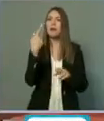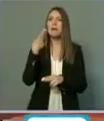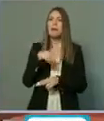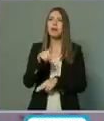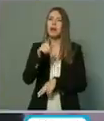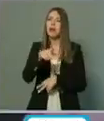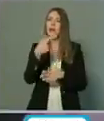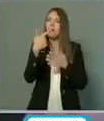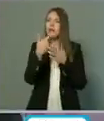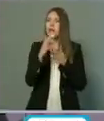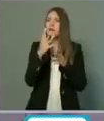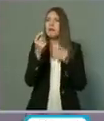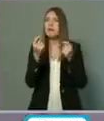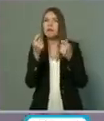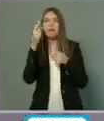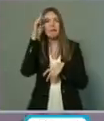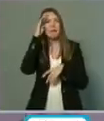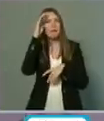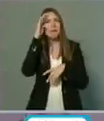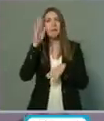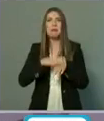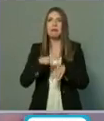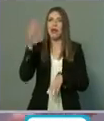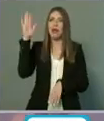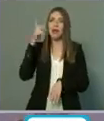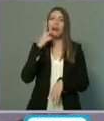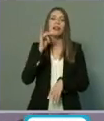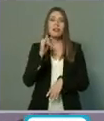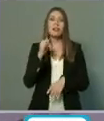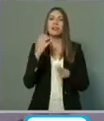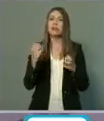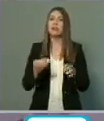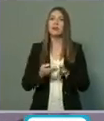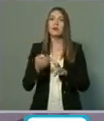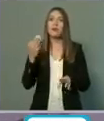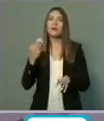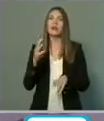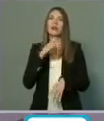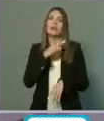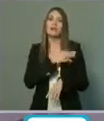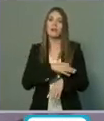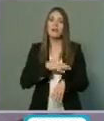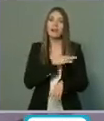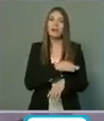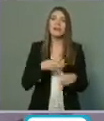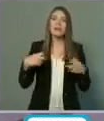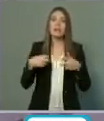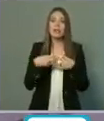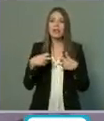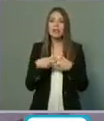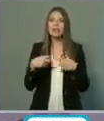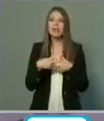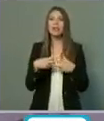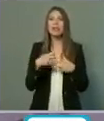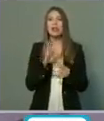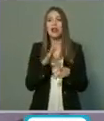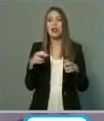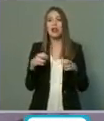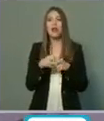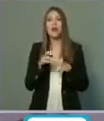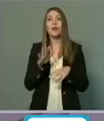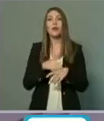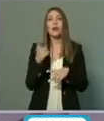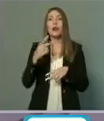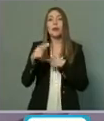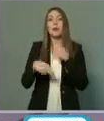más. Sí, estamos ya ansiosos, muy nerviosos. Un saludo antes que nada a todos, gracias por la invitación. Estamos ya nerviosos porque vamos a